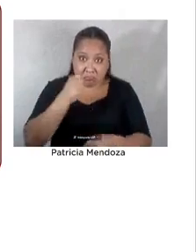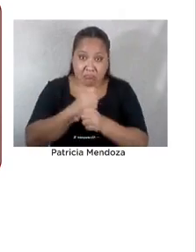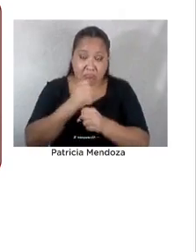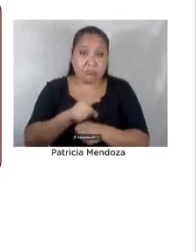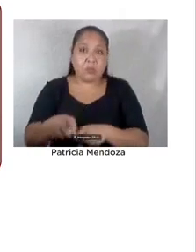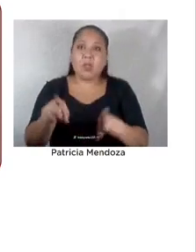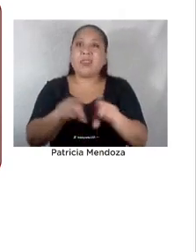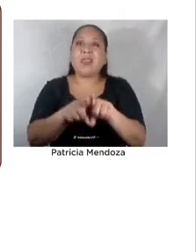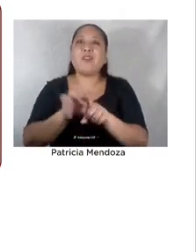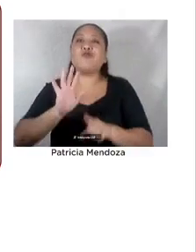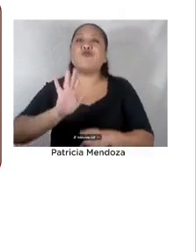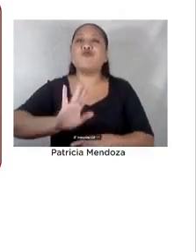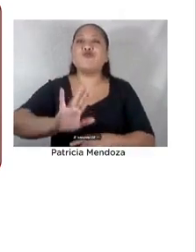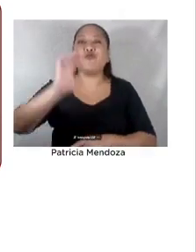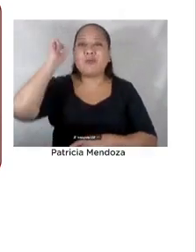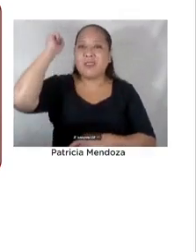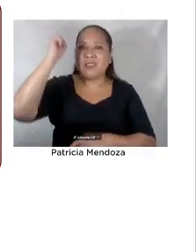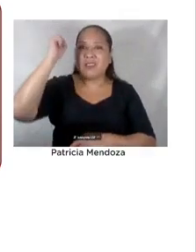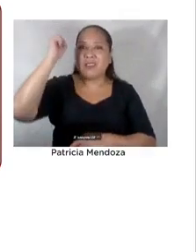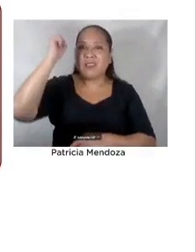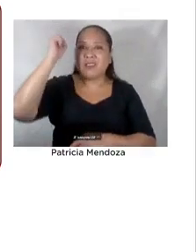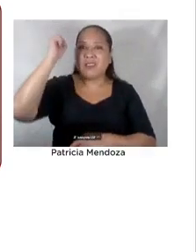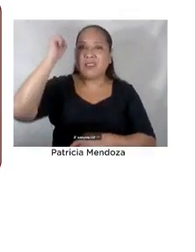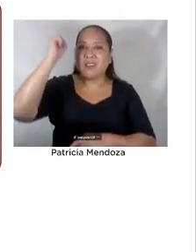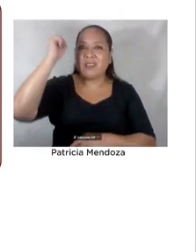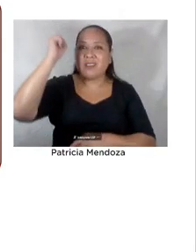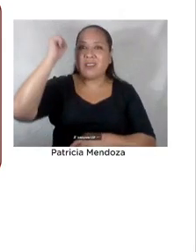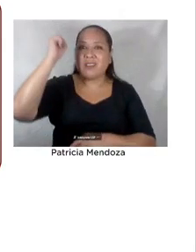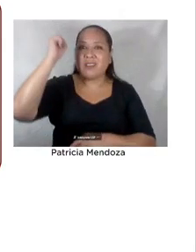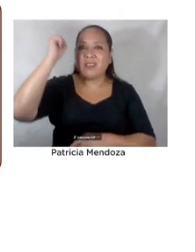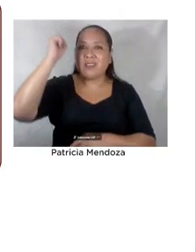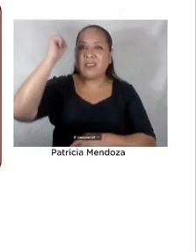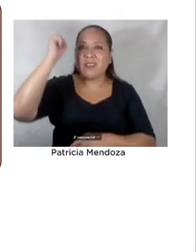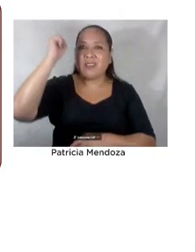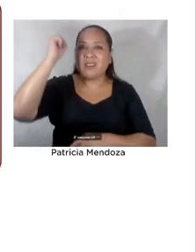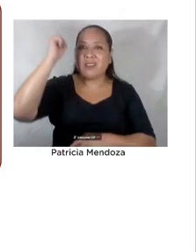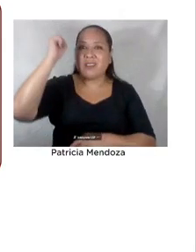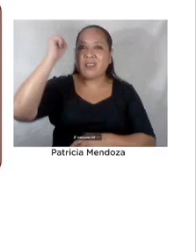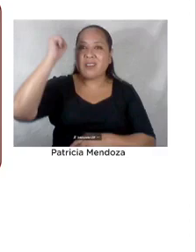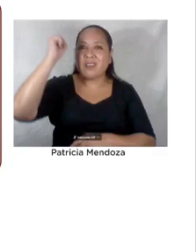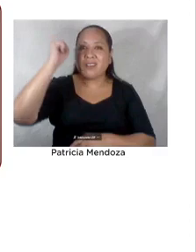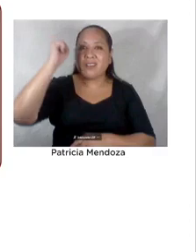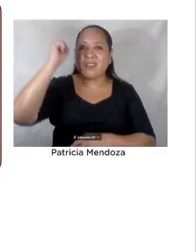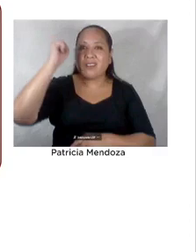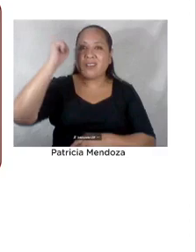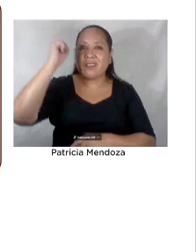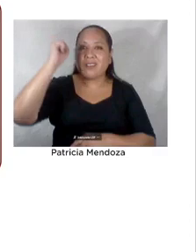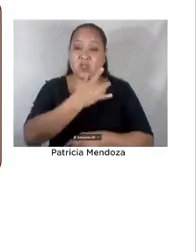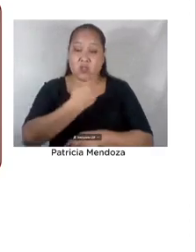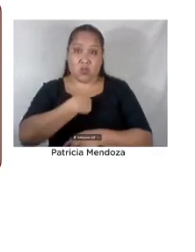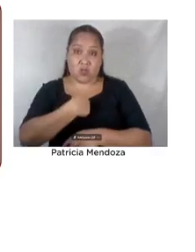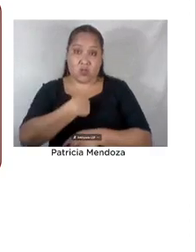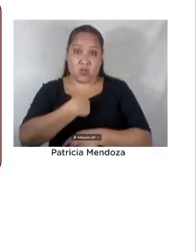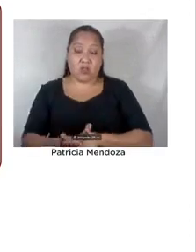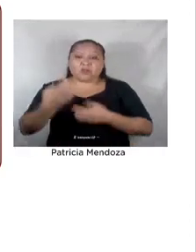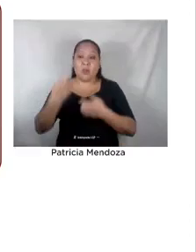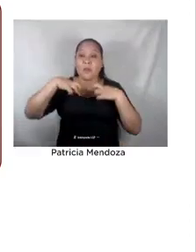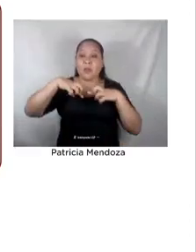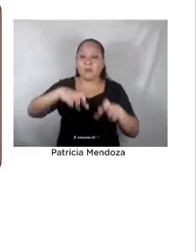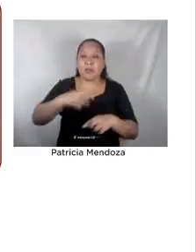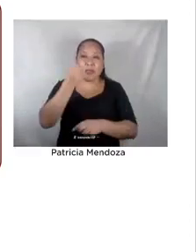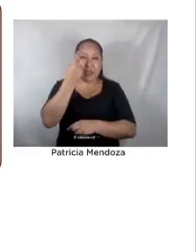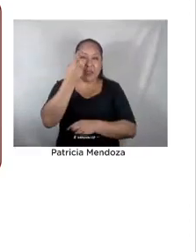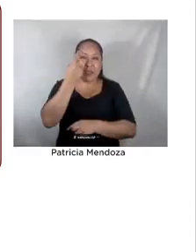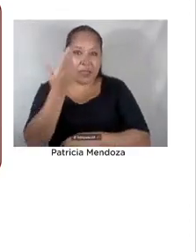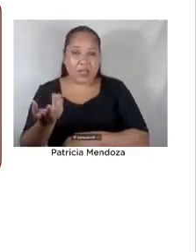pueden sentirlo. Entonces, a ponerle nombre a eso que yo estoy sintiendo me permite darme cuenta que